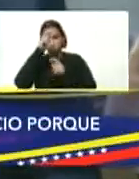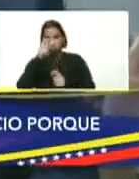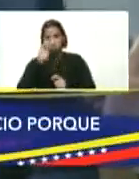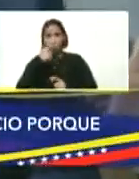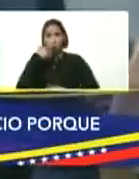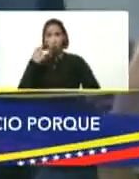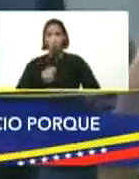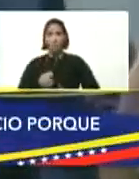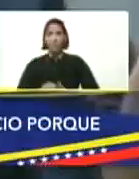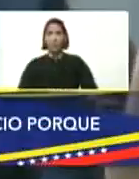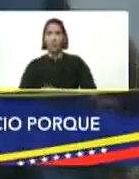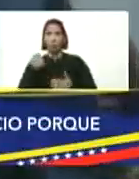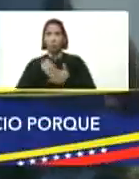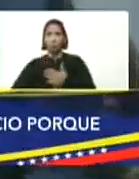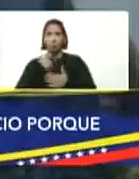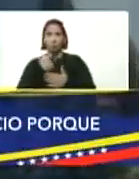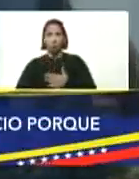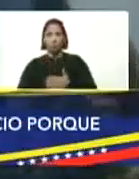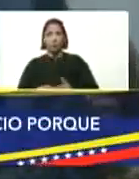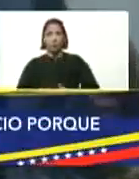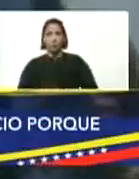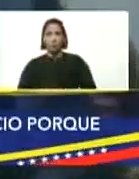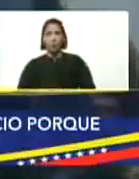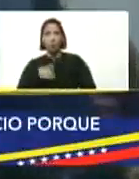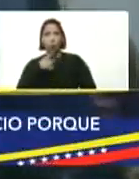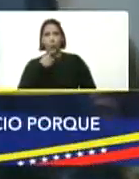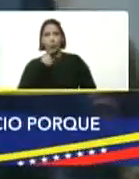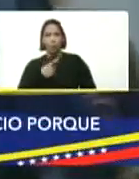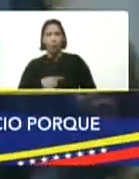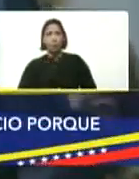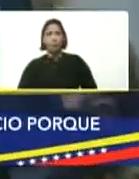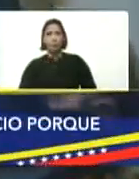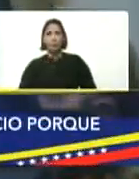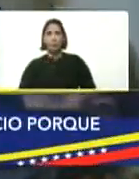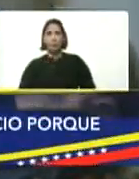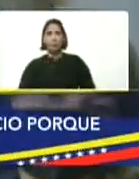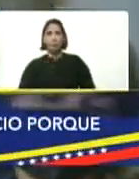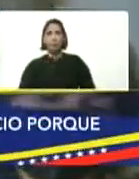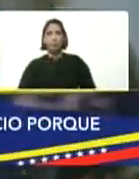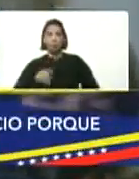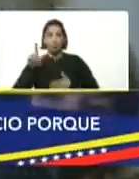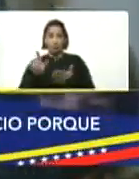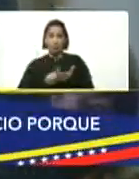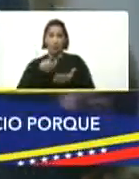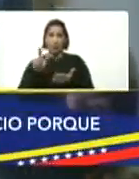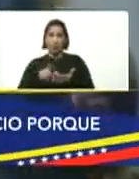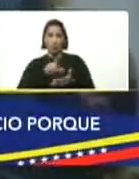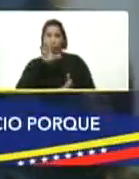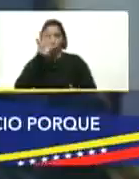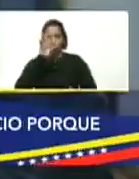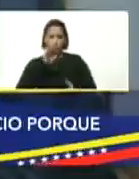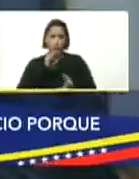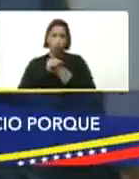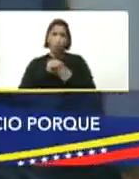hombre luchador y batallador que usted acaba de mencionar. Y ese libro resume,